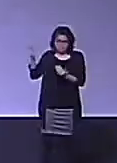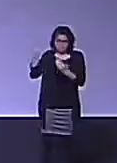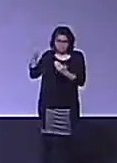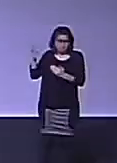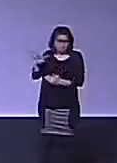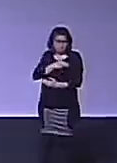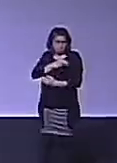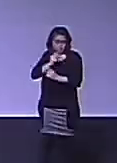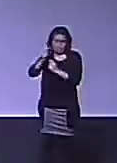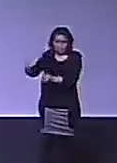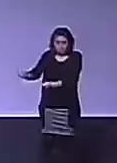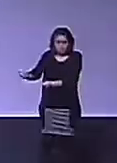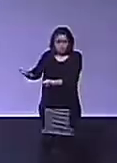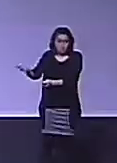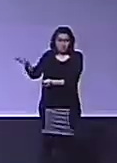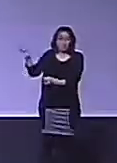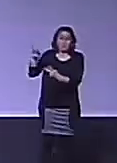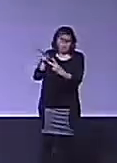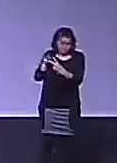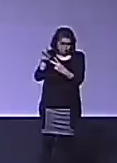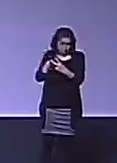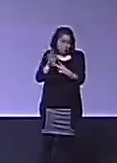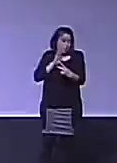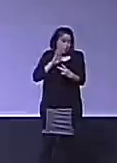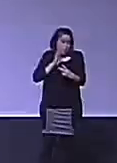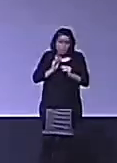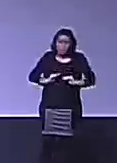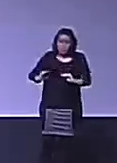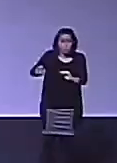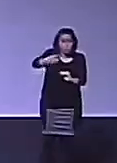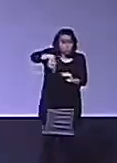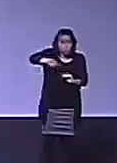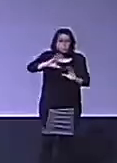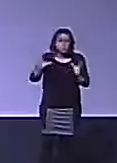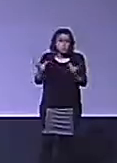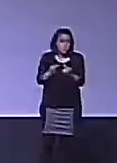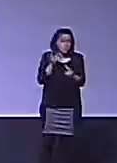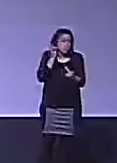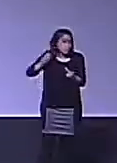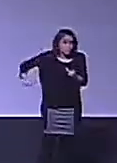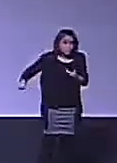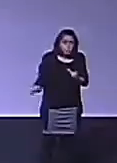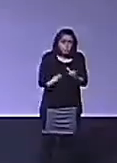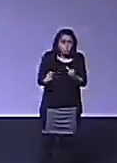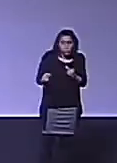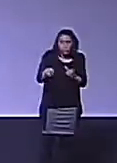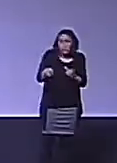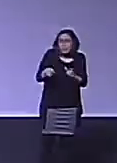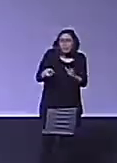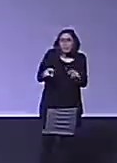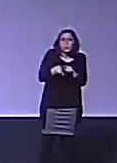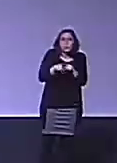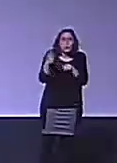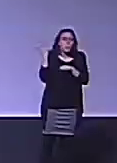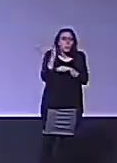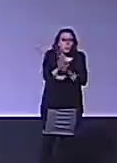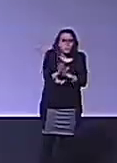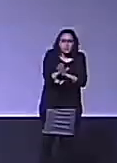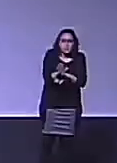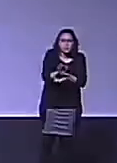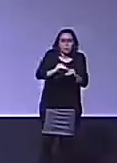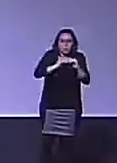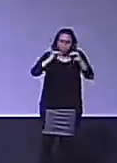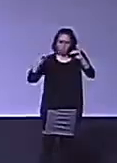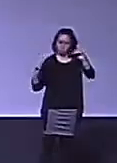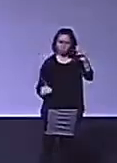vosotras representáis esa lucha en términos de desigualdad o esa batalla para